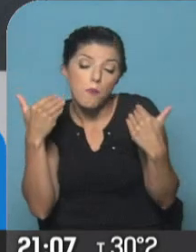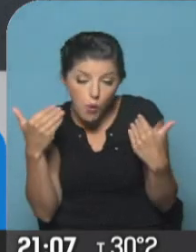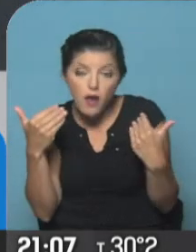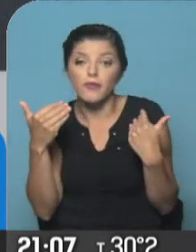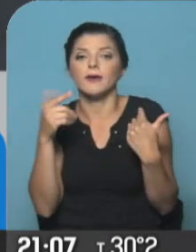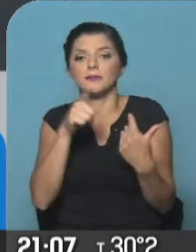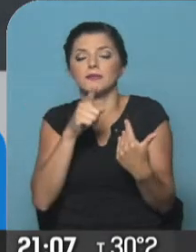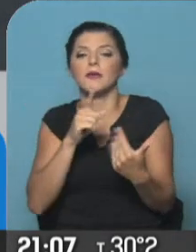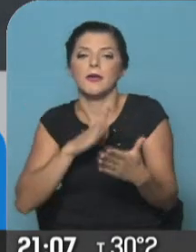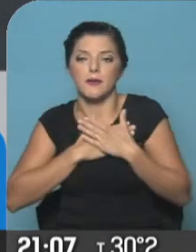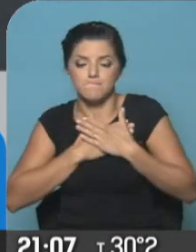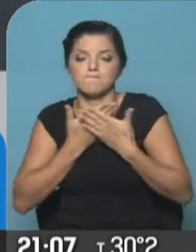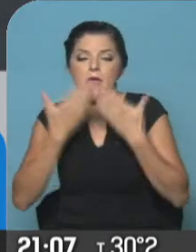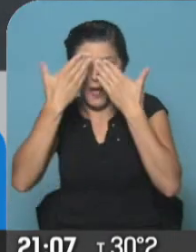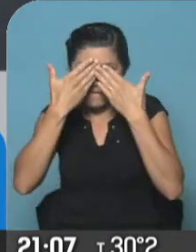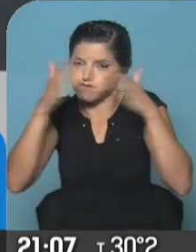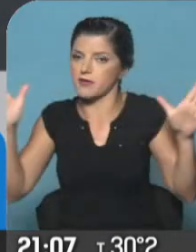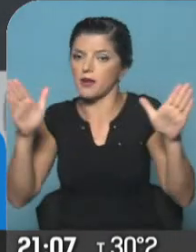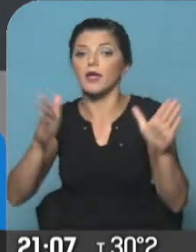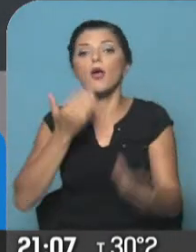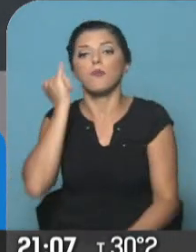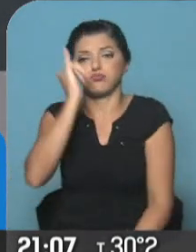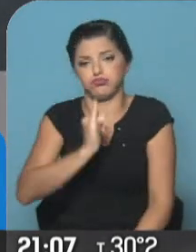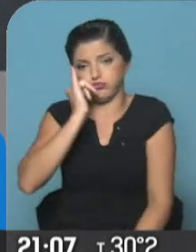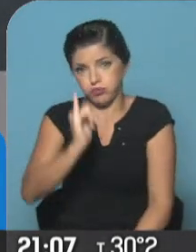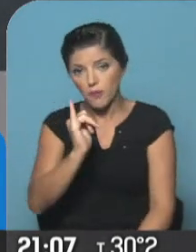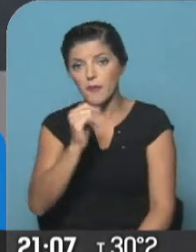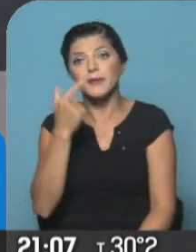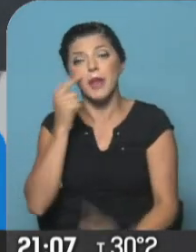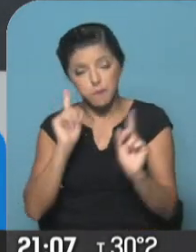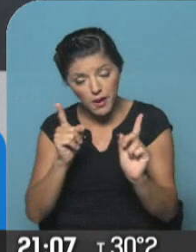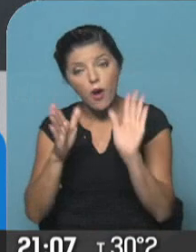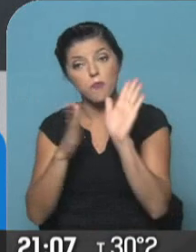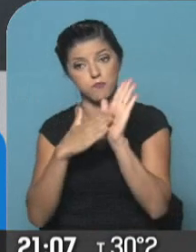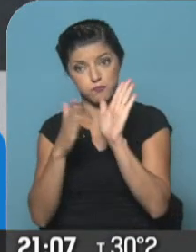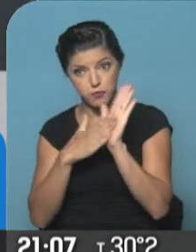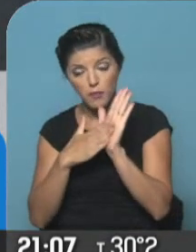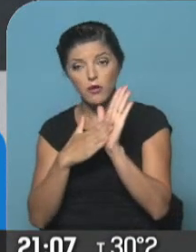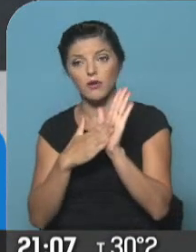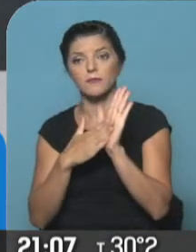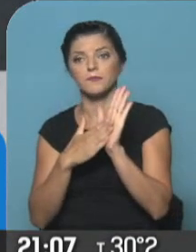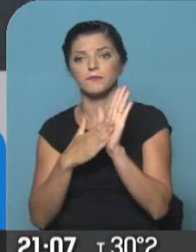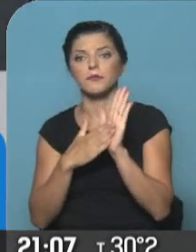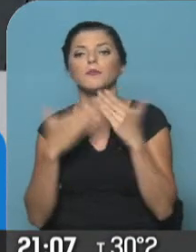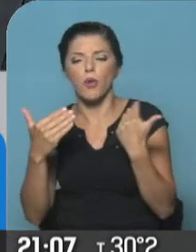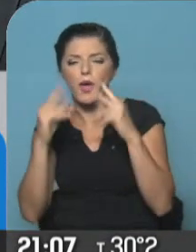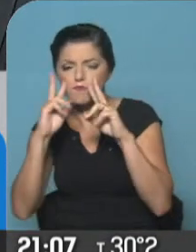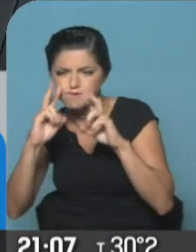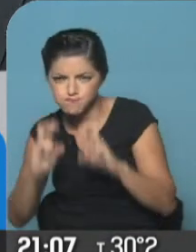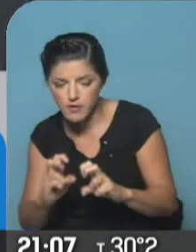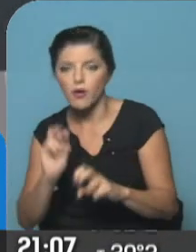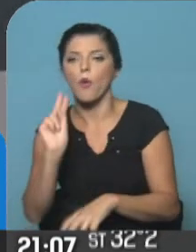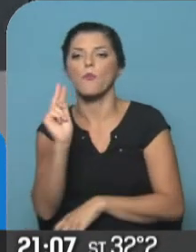argentinos con el corazón abierto y pueda seguir aportando más pruebas para avanzar en la causa de la muerte del fiscal